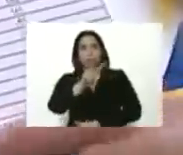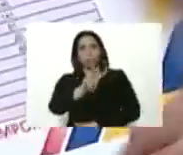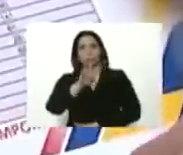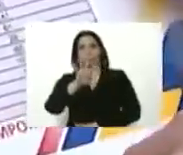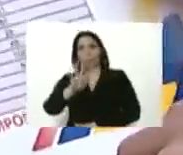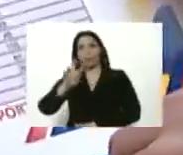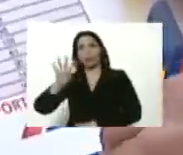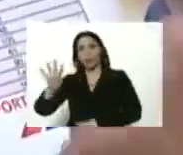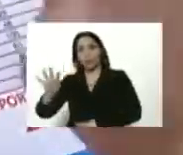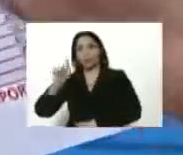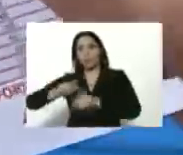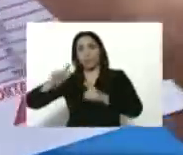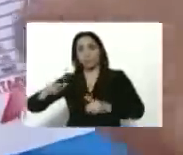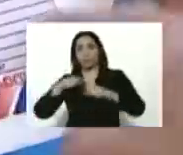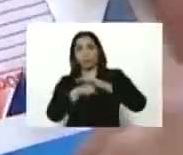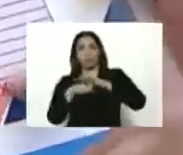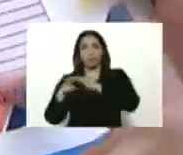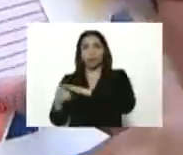2.244.